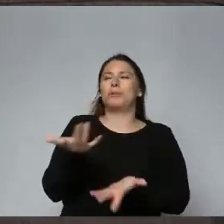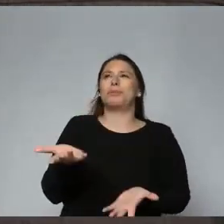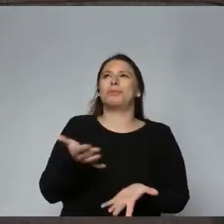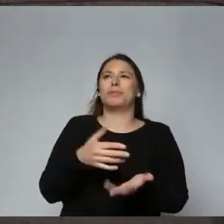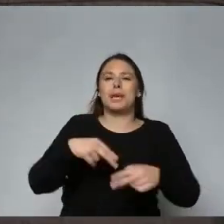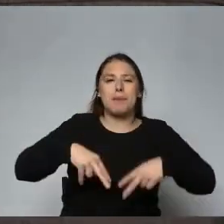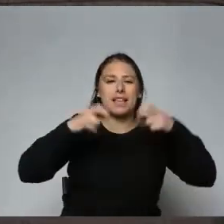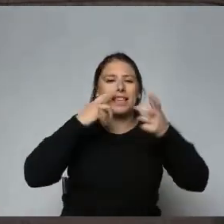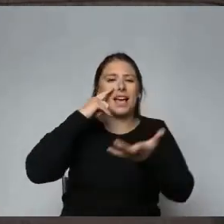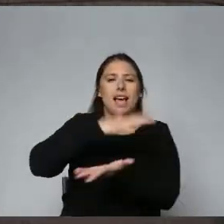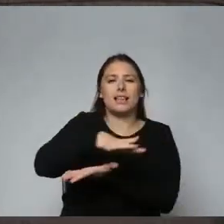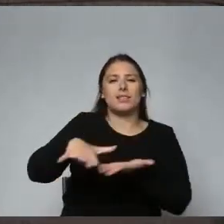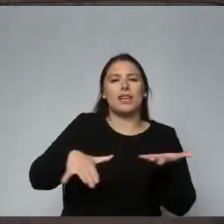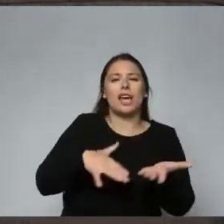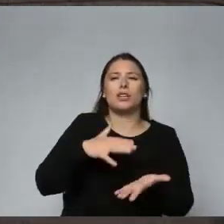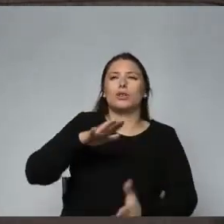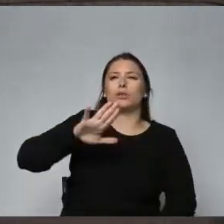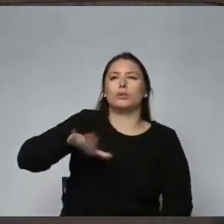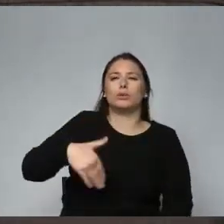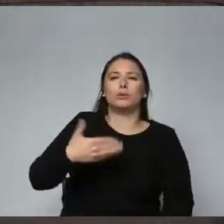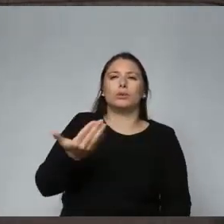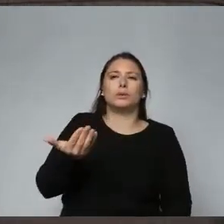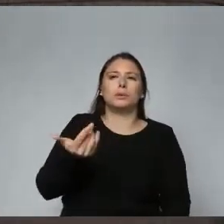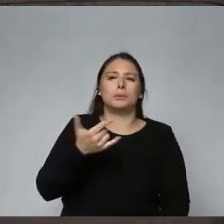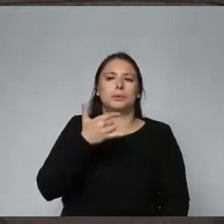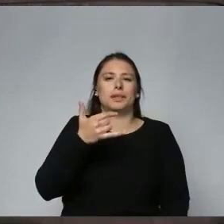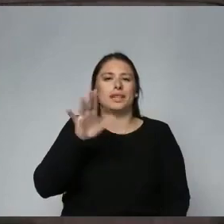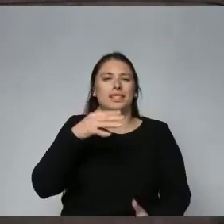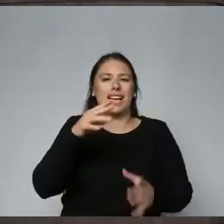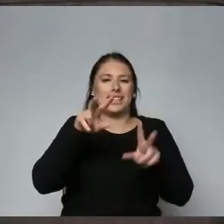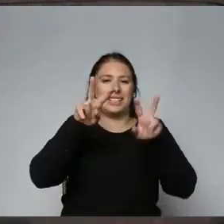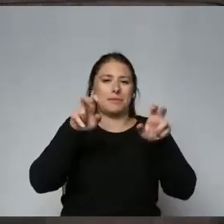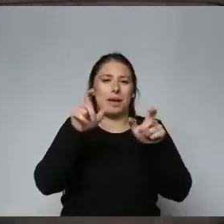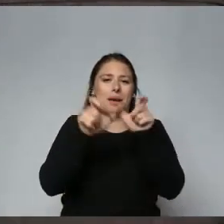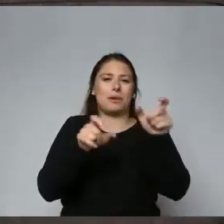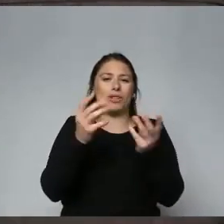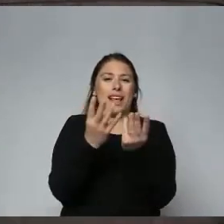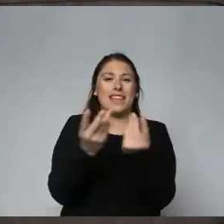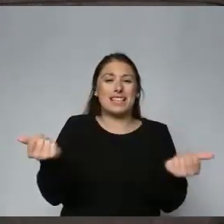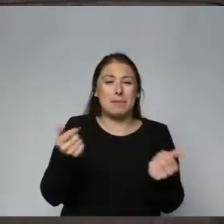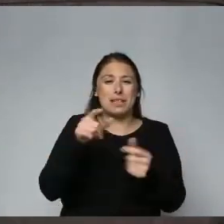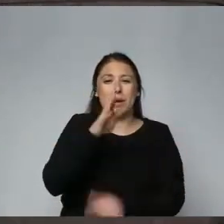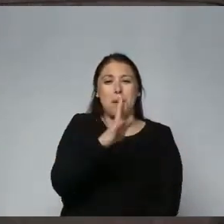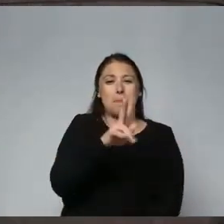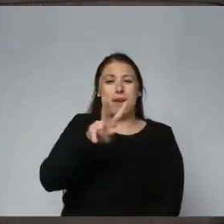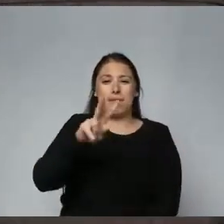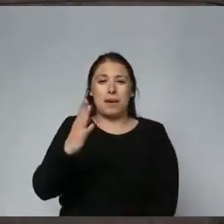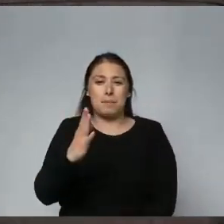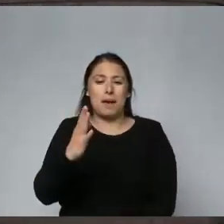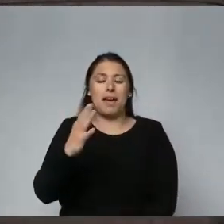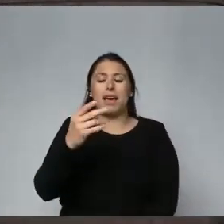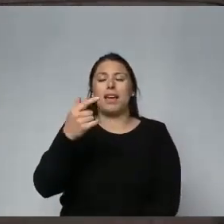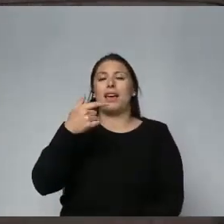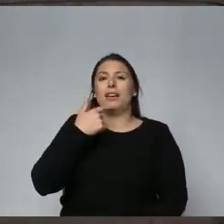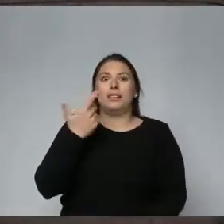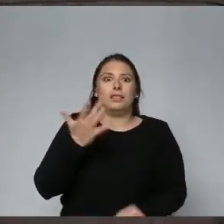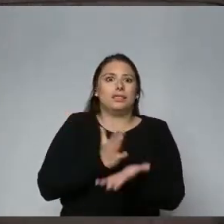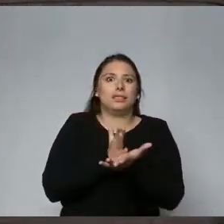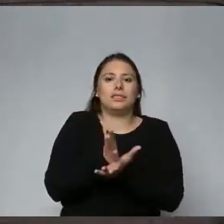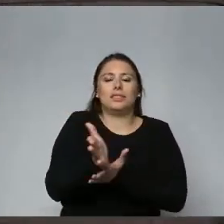ejemplo, todos los hechos relativos a los desaparecidos del PVP o de los GAU, siempre